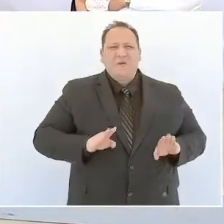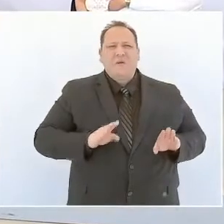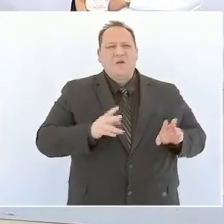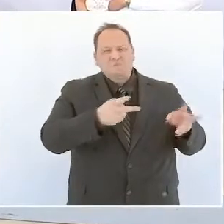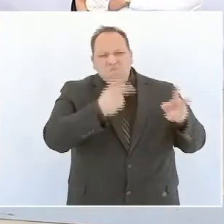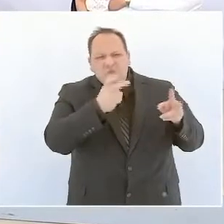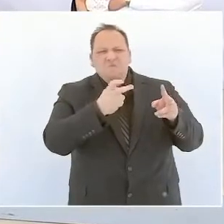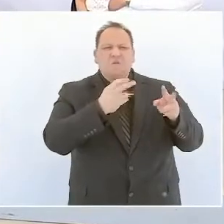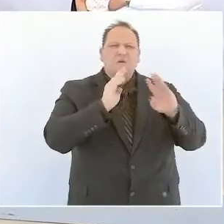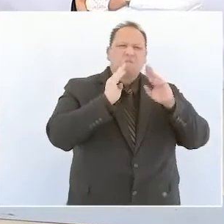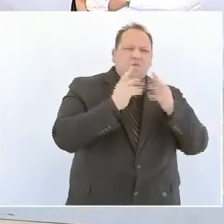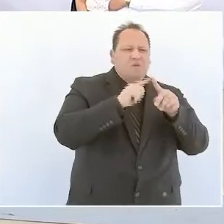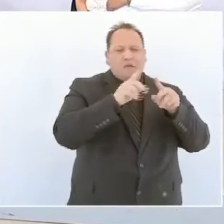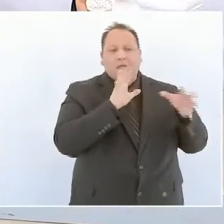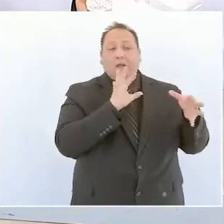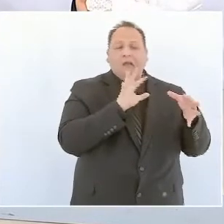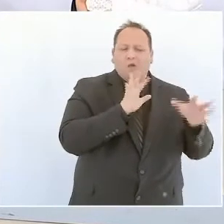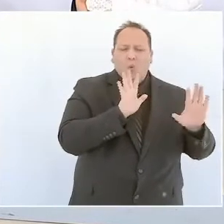crimen.